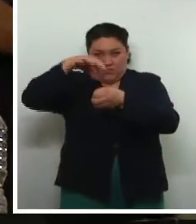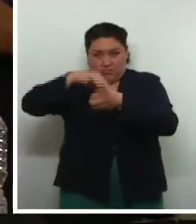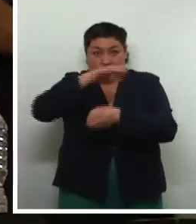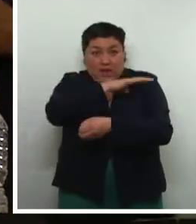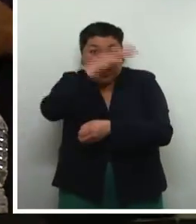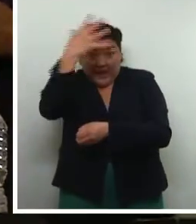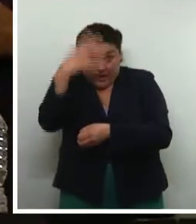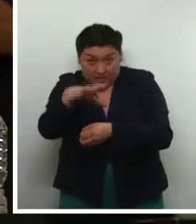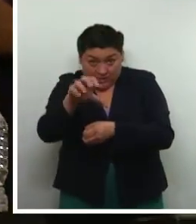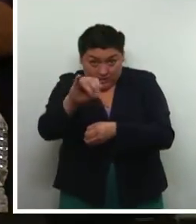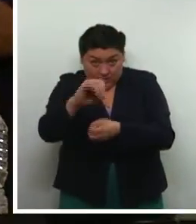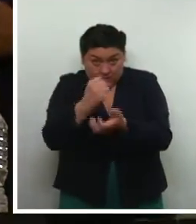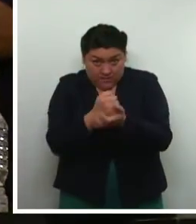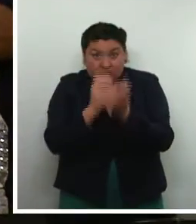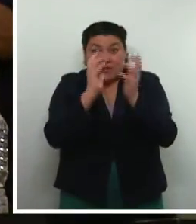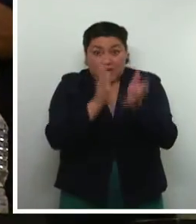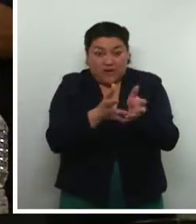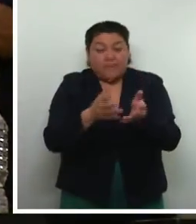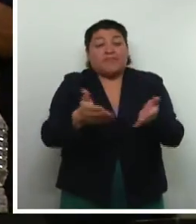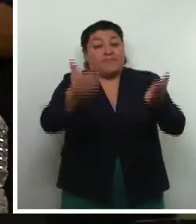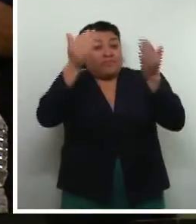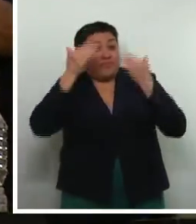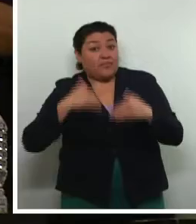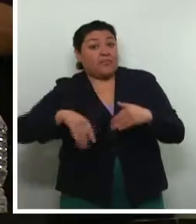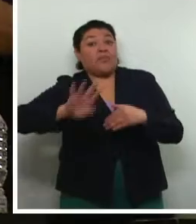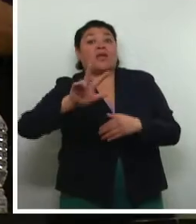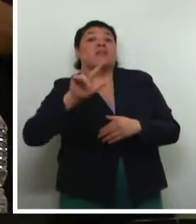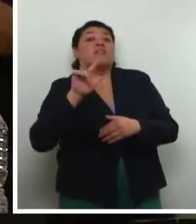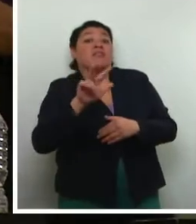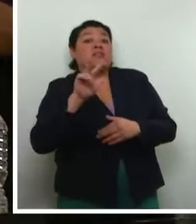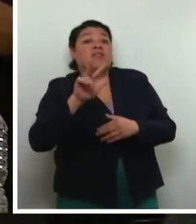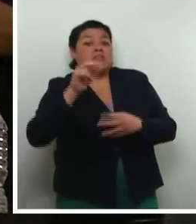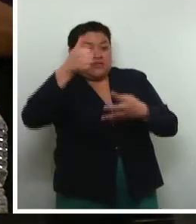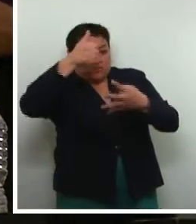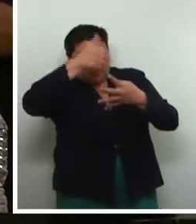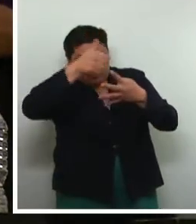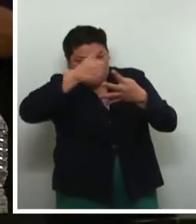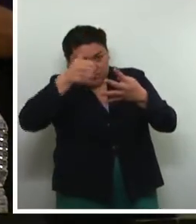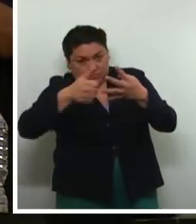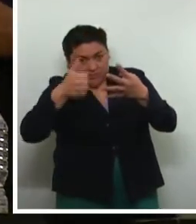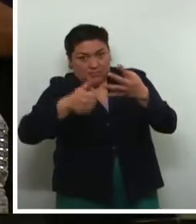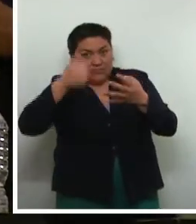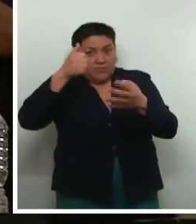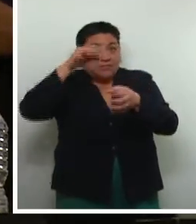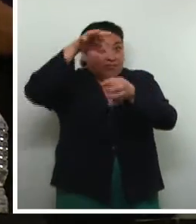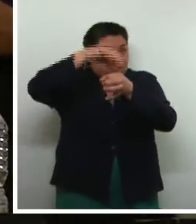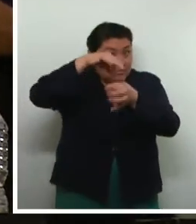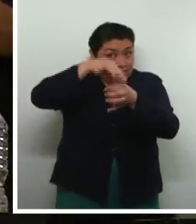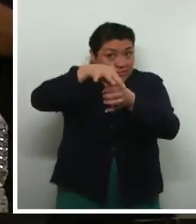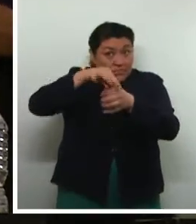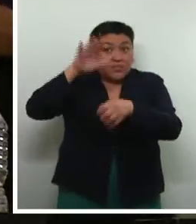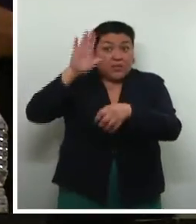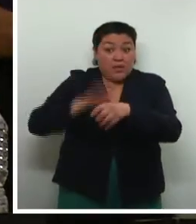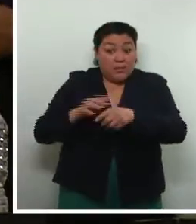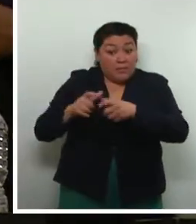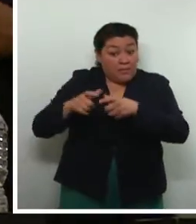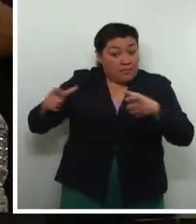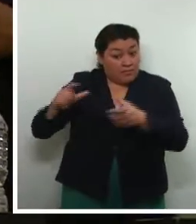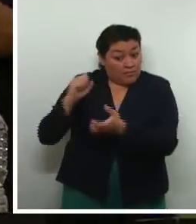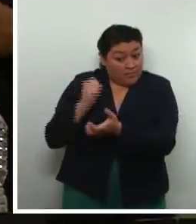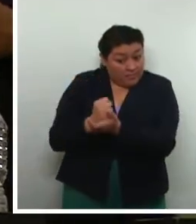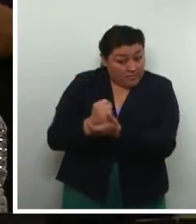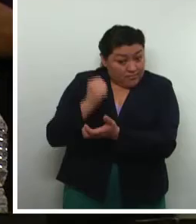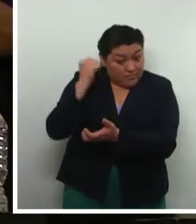particular se votó las 18 reservas. Las que alcanzaron mayoría